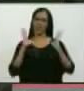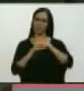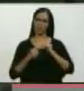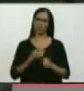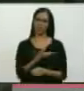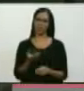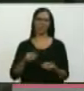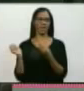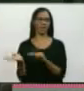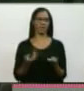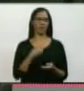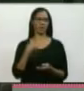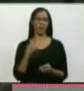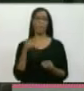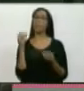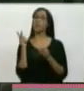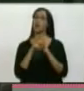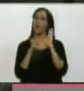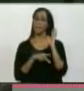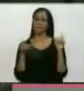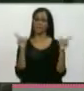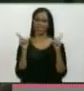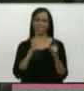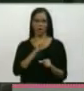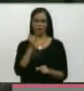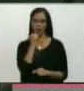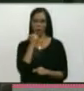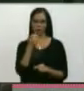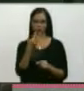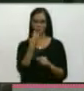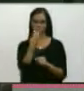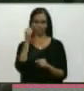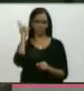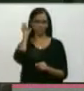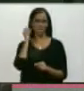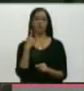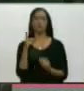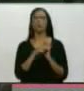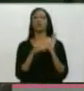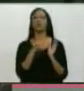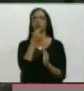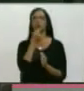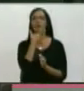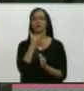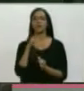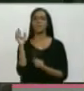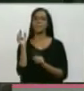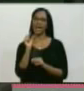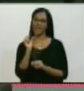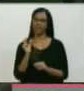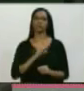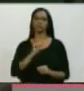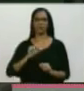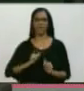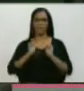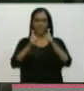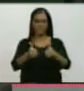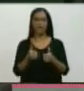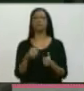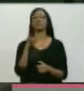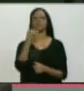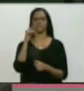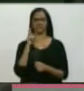Y bienvenidas al único programa de la televisión que no especula audiovisualmente, el único programa que es bueno, bonito y barato. Empezamos nosotros con Zurda